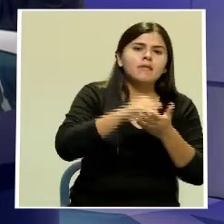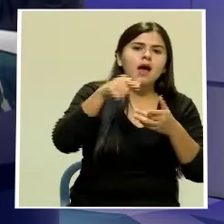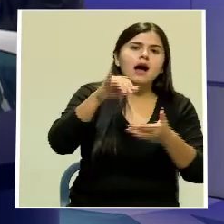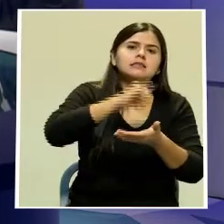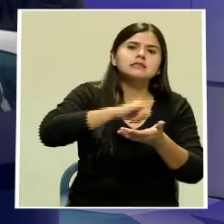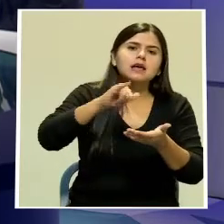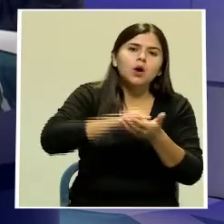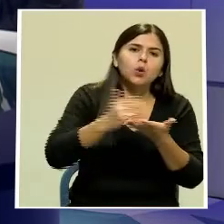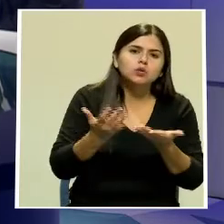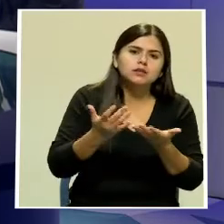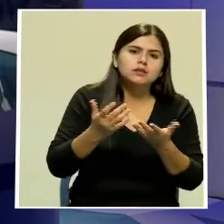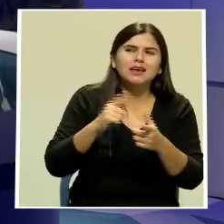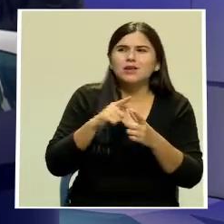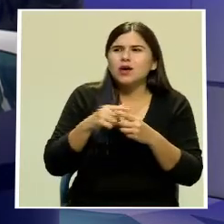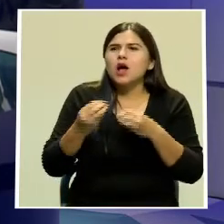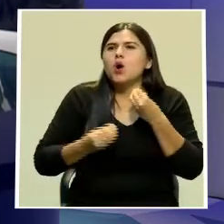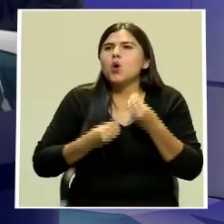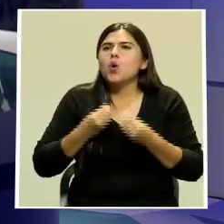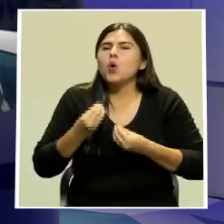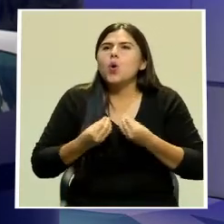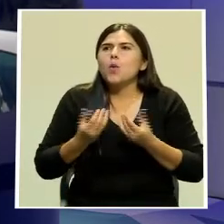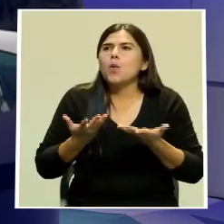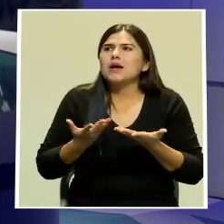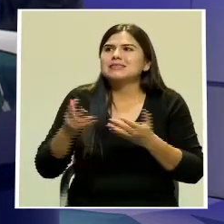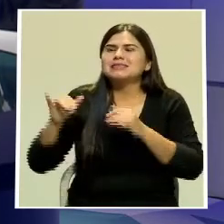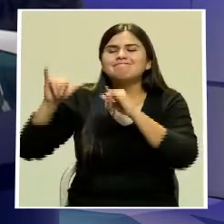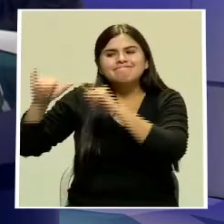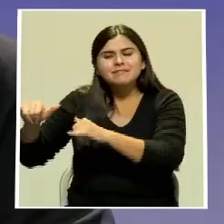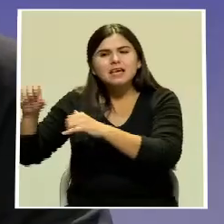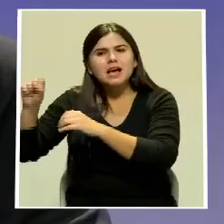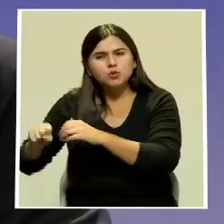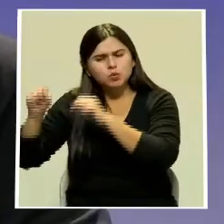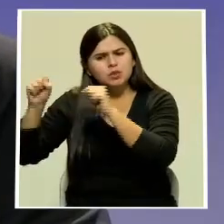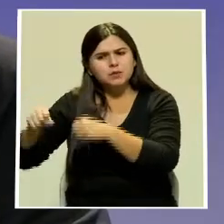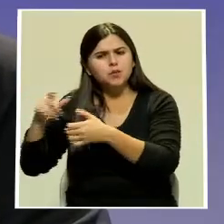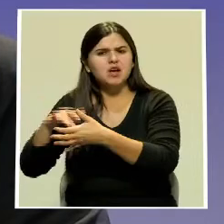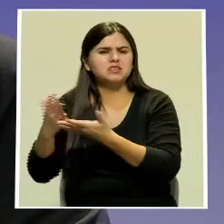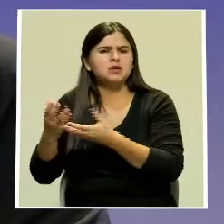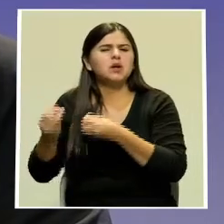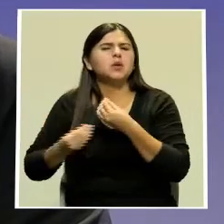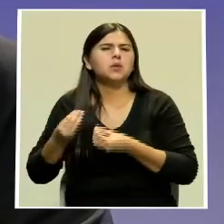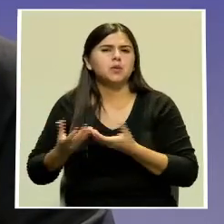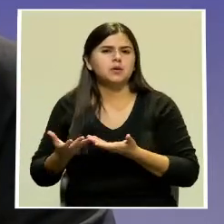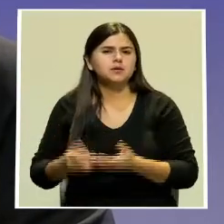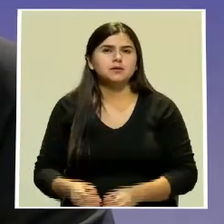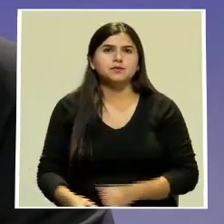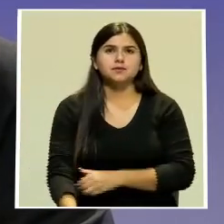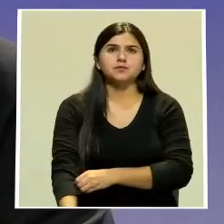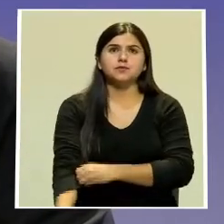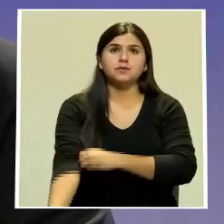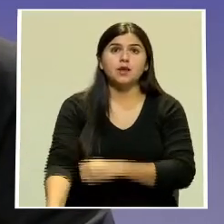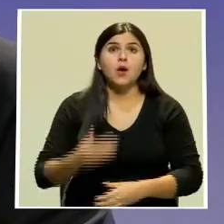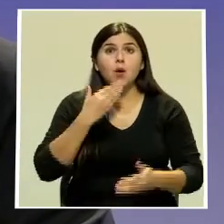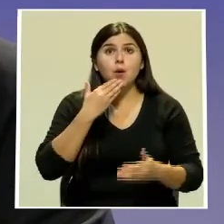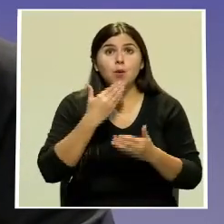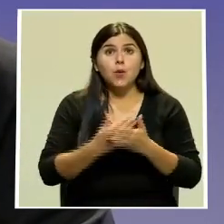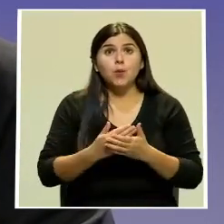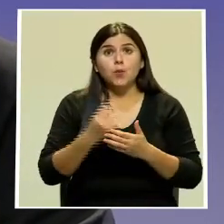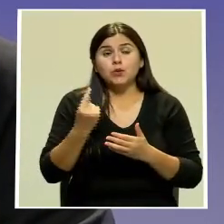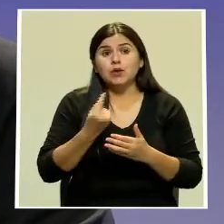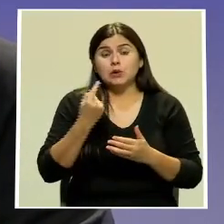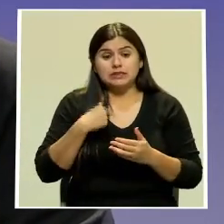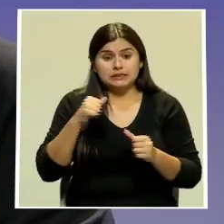y se desarrolle en su lugar de arraigo? Bueno, vamos a ver, definitivamente cuando dimos la lucha a lo interno de mi partido para aspirar a la Secretaría